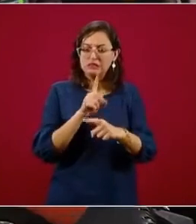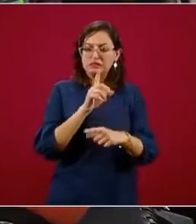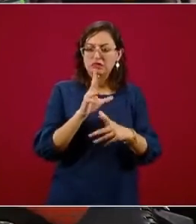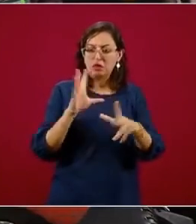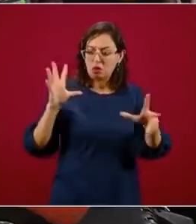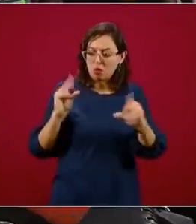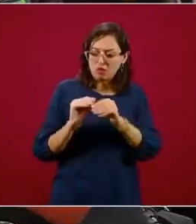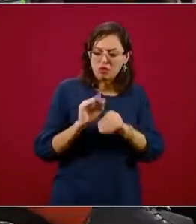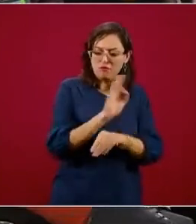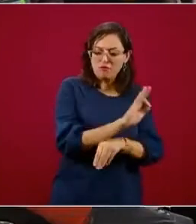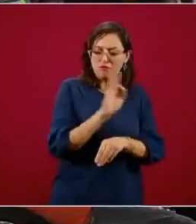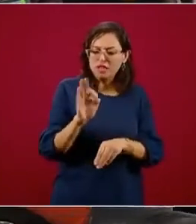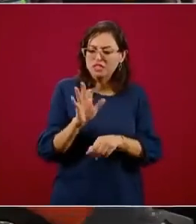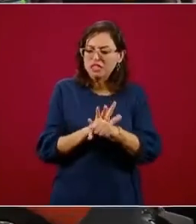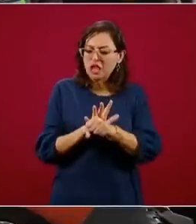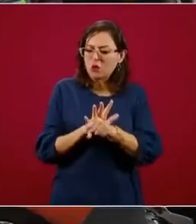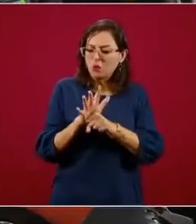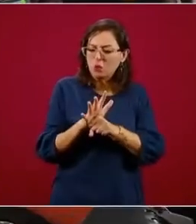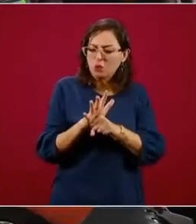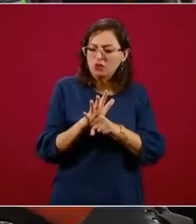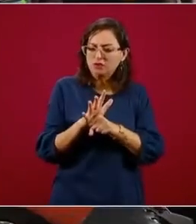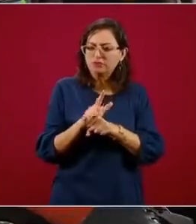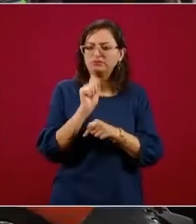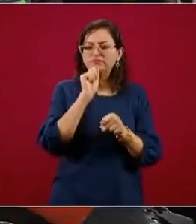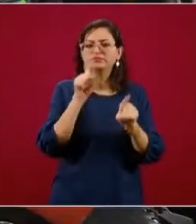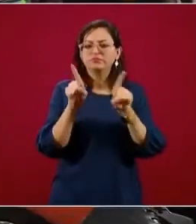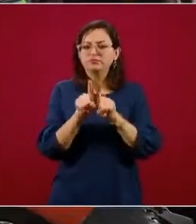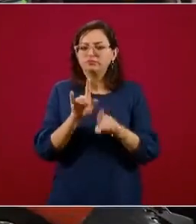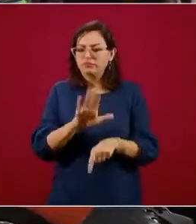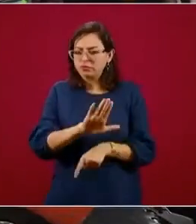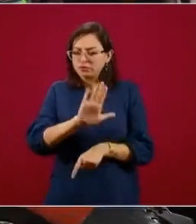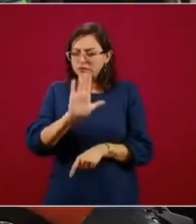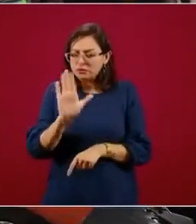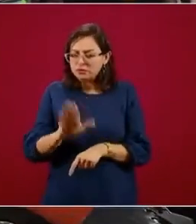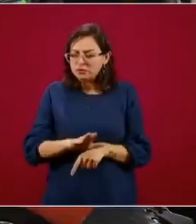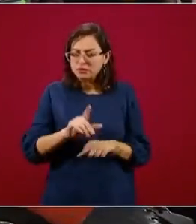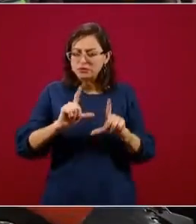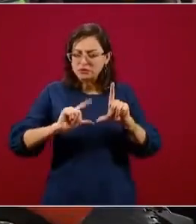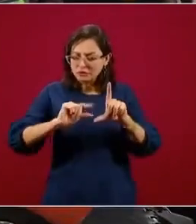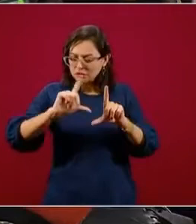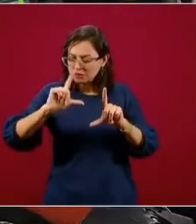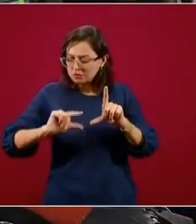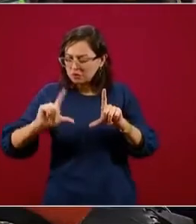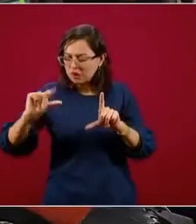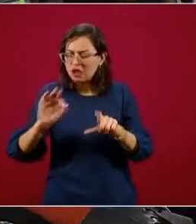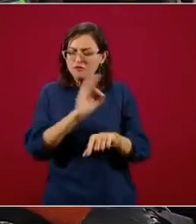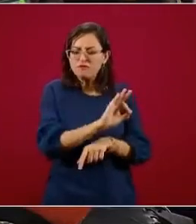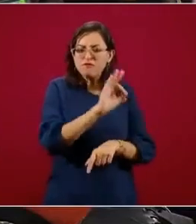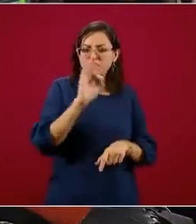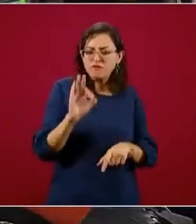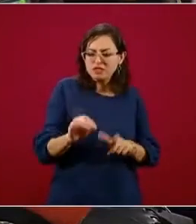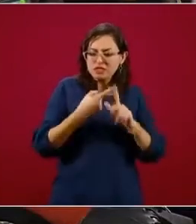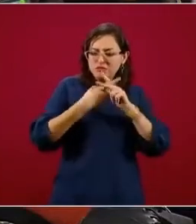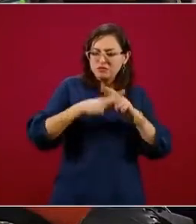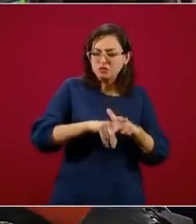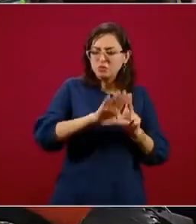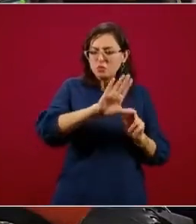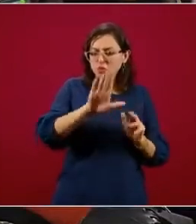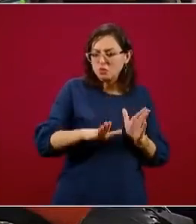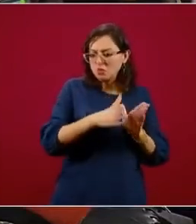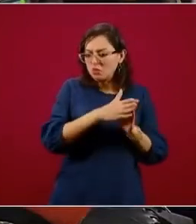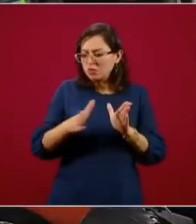qué fecha. La misma pregunta para las defunciones que mostraron las gráficas, de qué fecha a qué fecha.